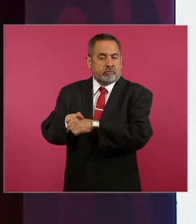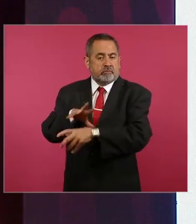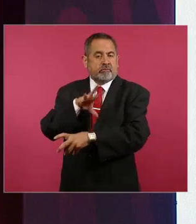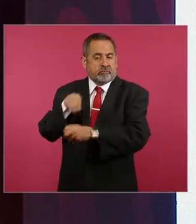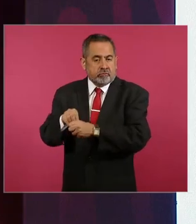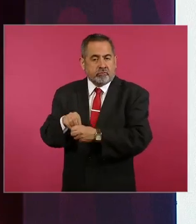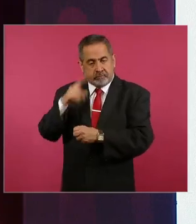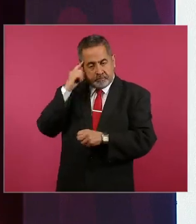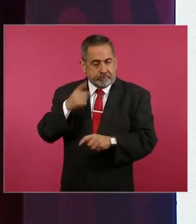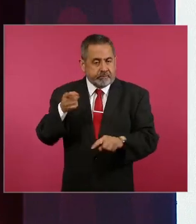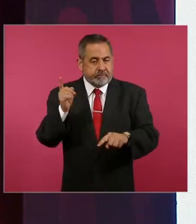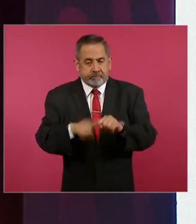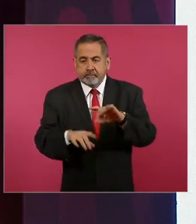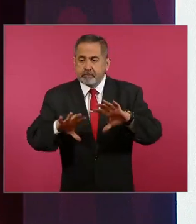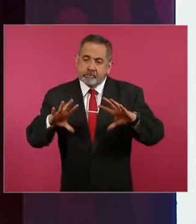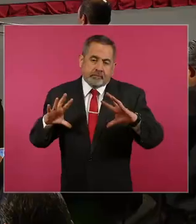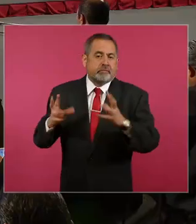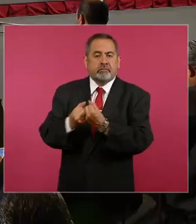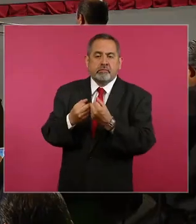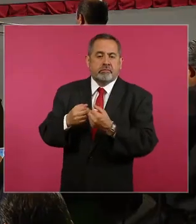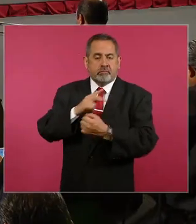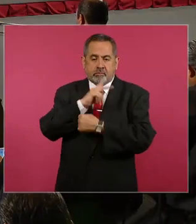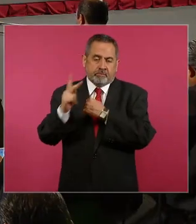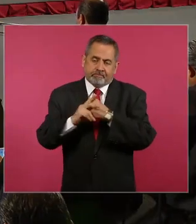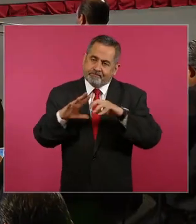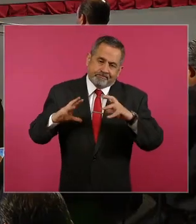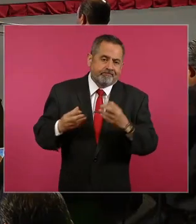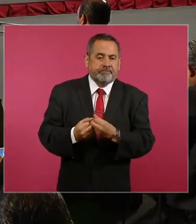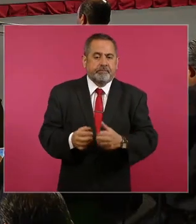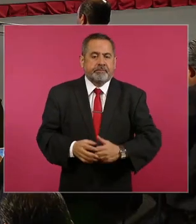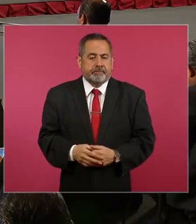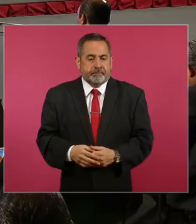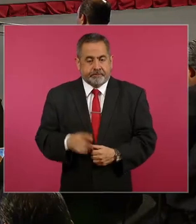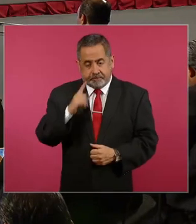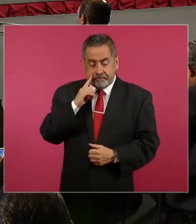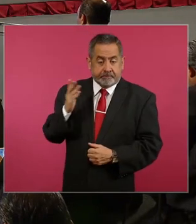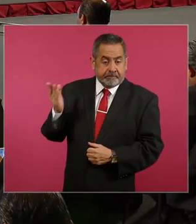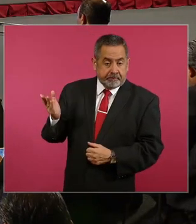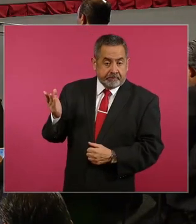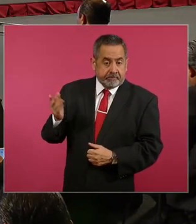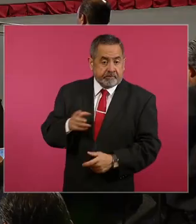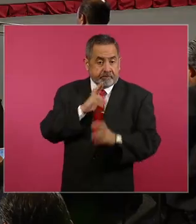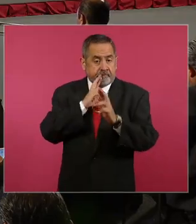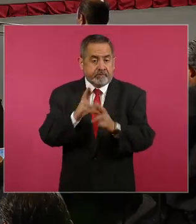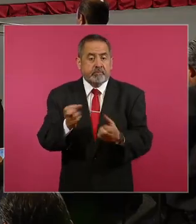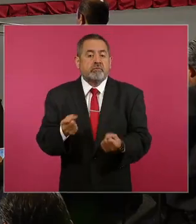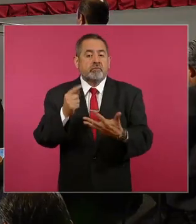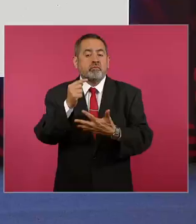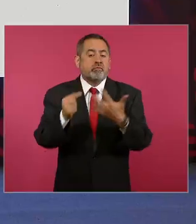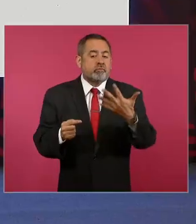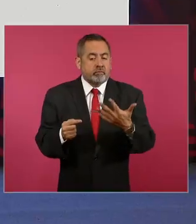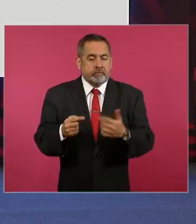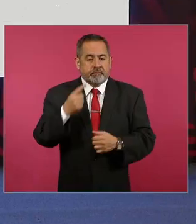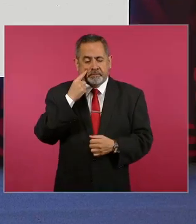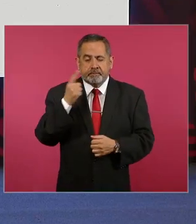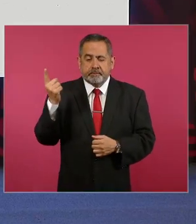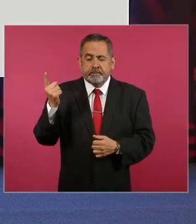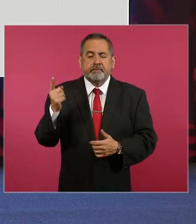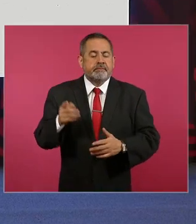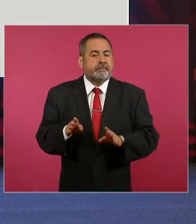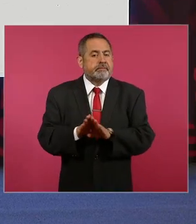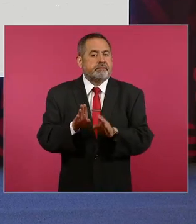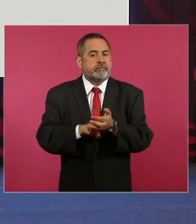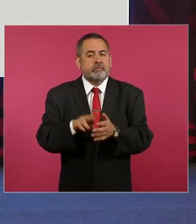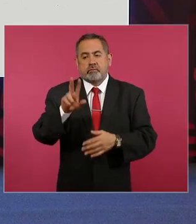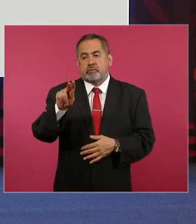unidades antisecuestros de todo el país. Adelante. Aquí están algunos de los resultados, porque cómo se ha llegado